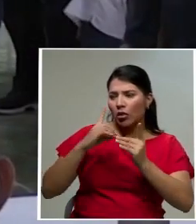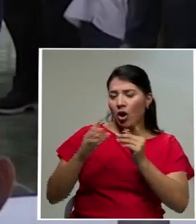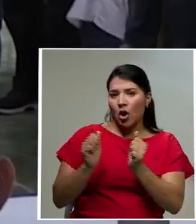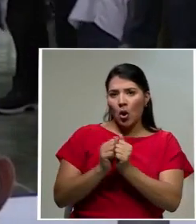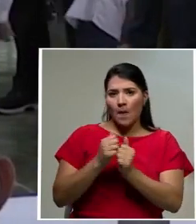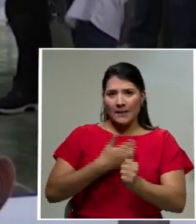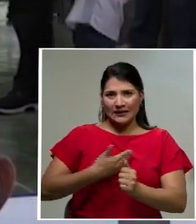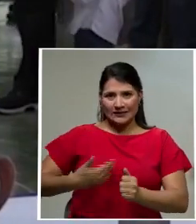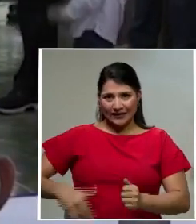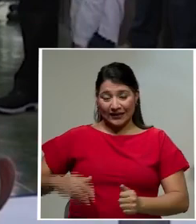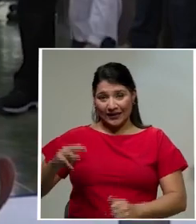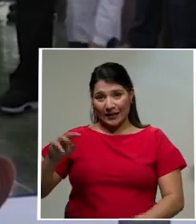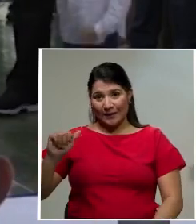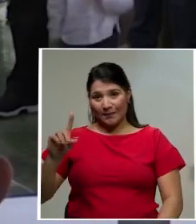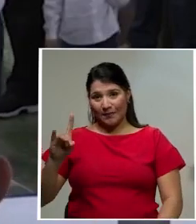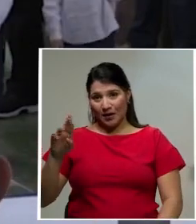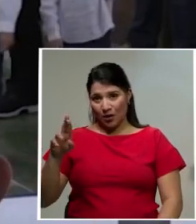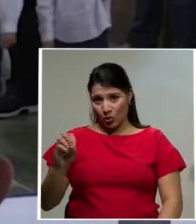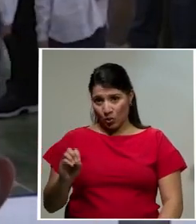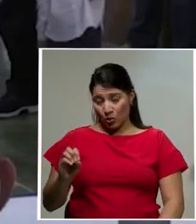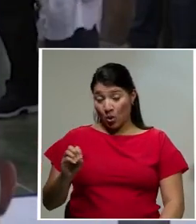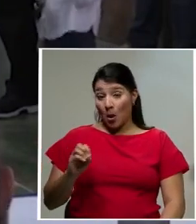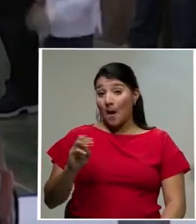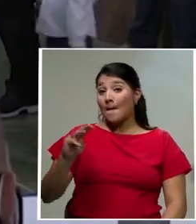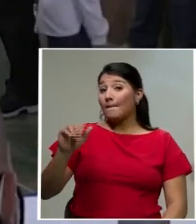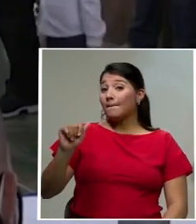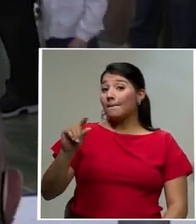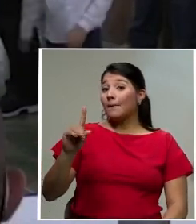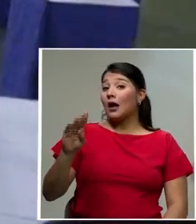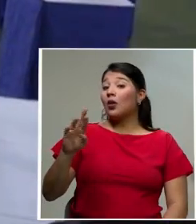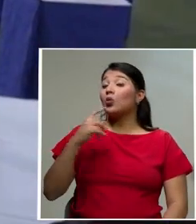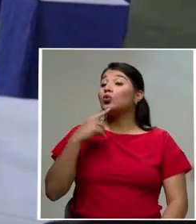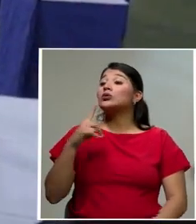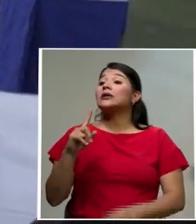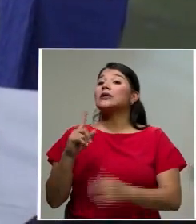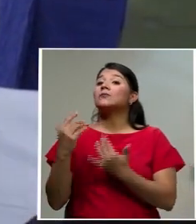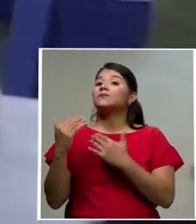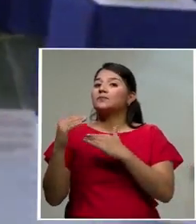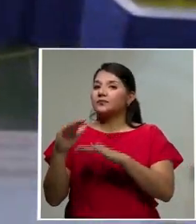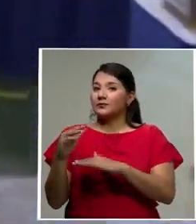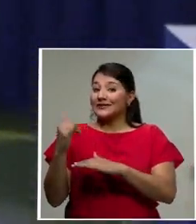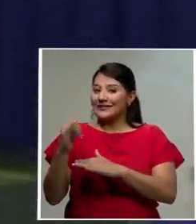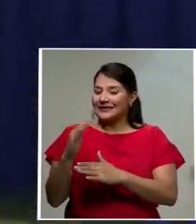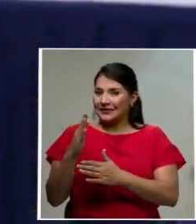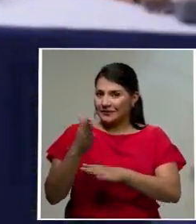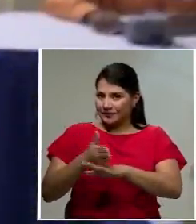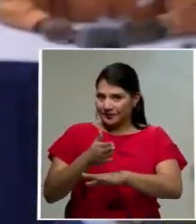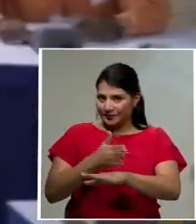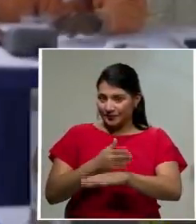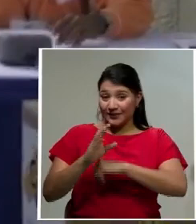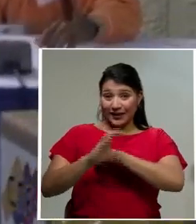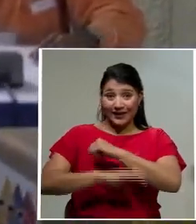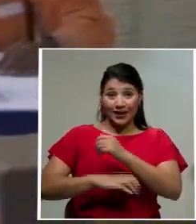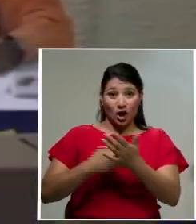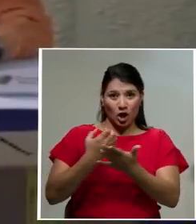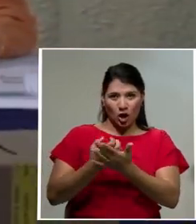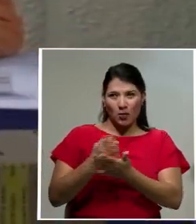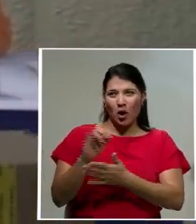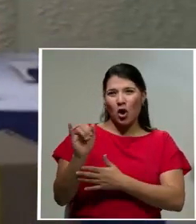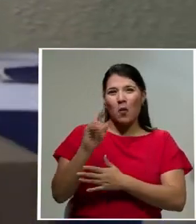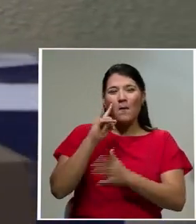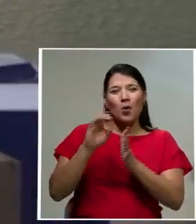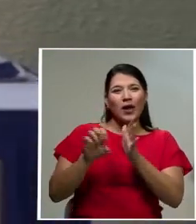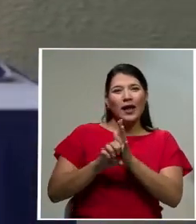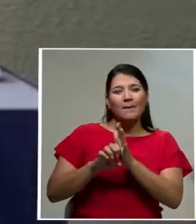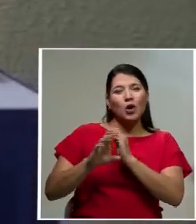presidenciales. Maduro había condicionado su participación al levantamiento de sanciones económicas que incluyen un embargo al petróleo venezolano,